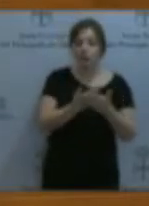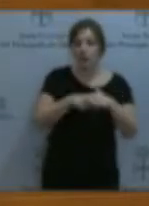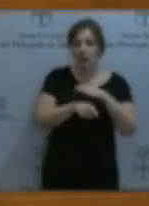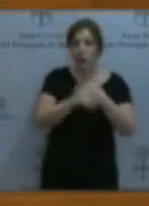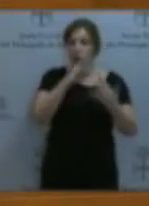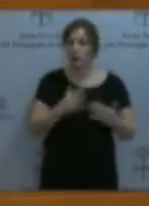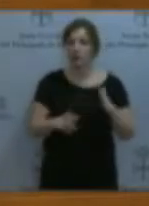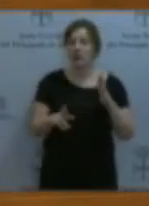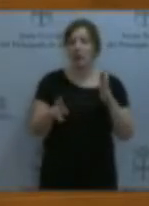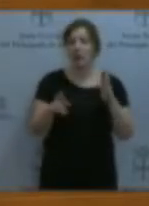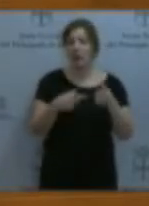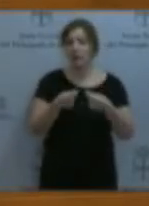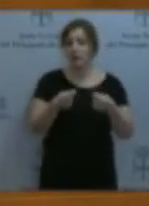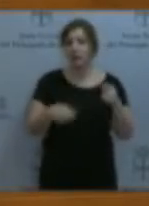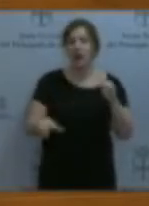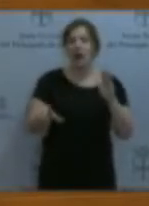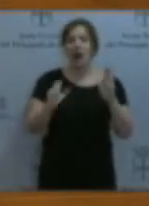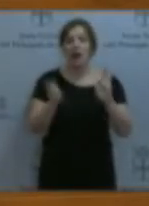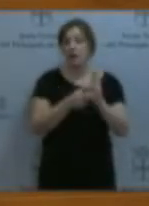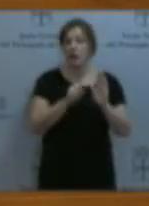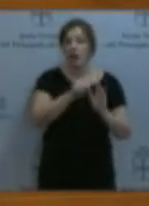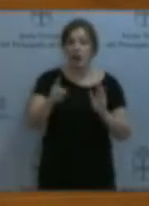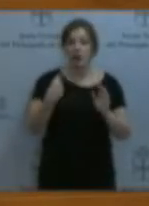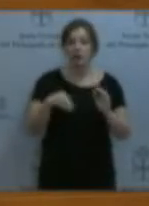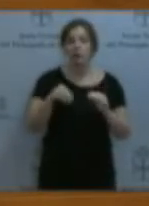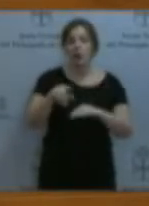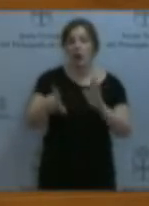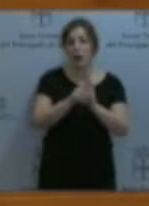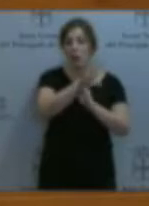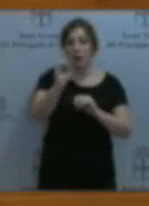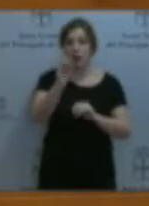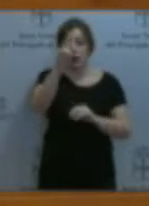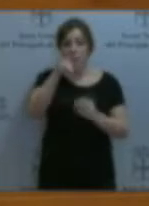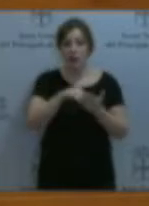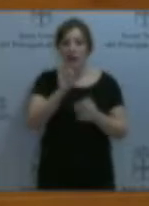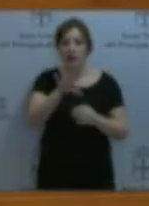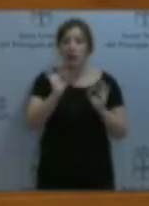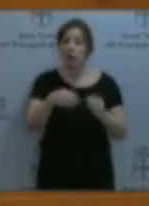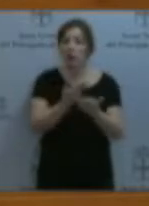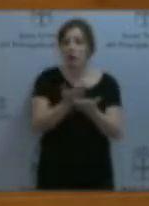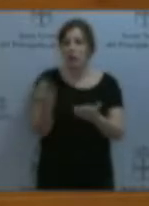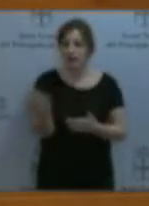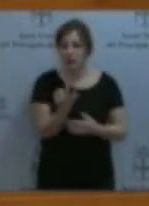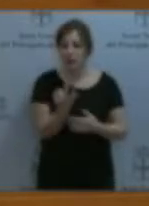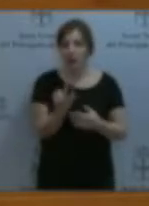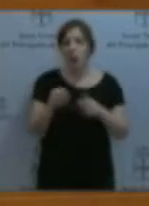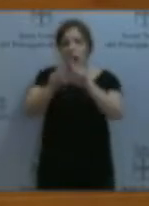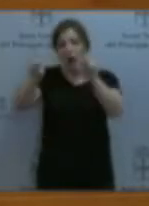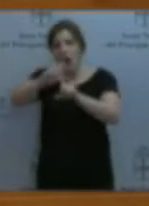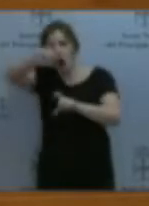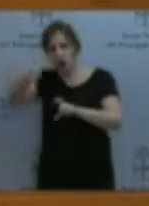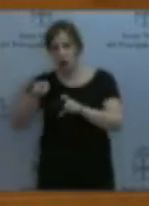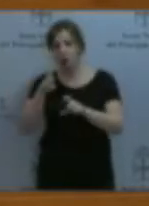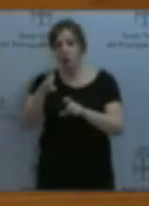en el artículo 11 de la Ley de Régimen Jurídico del Sector Público, la Ley 40/2015. Se trata de encomiendas a otros órganos o entidades de